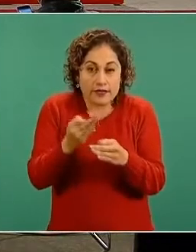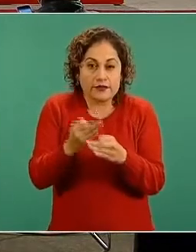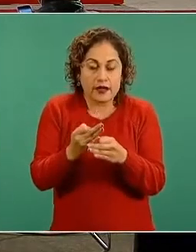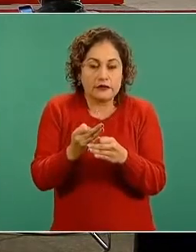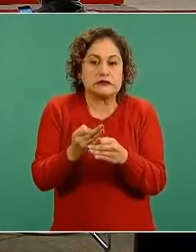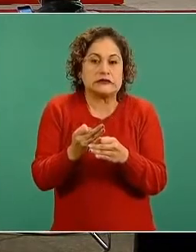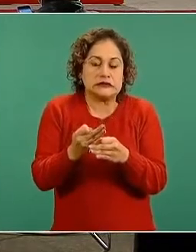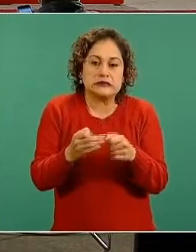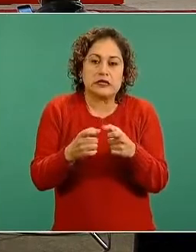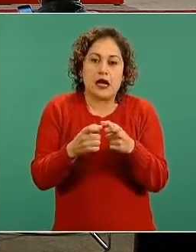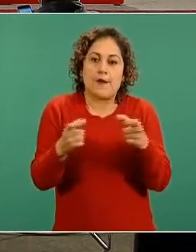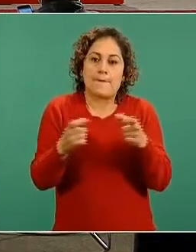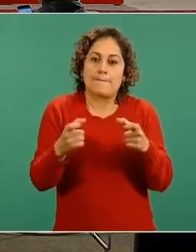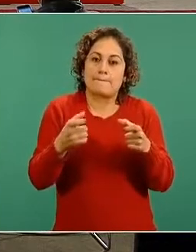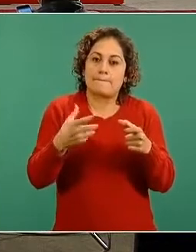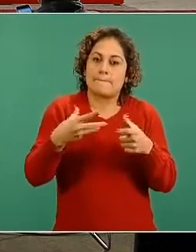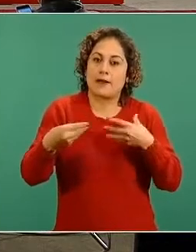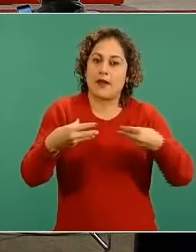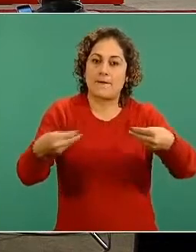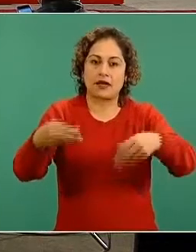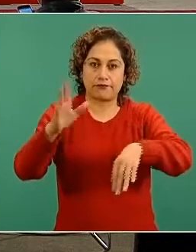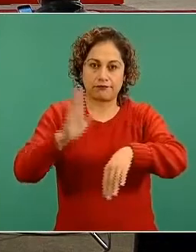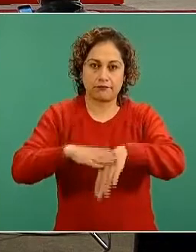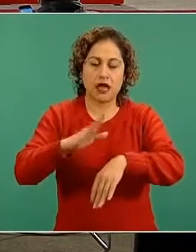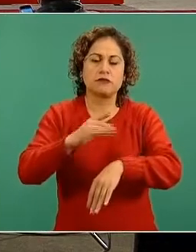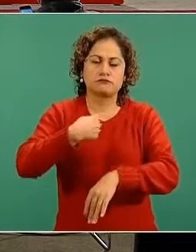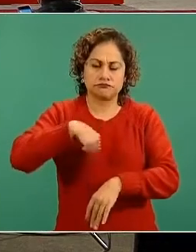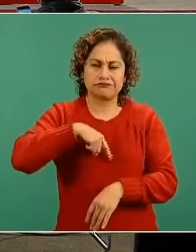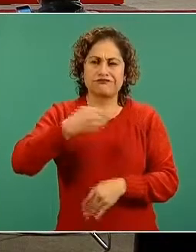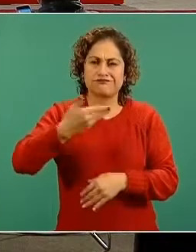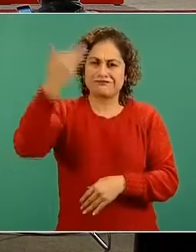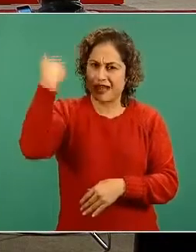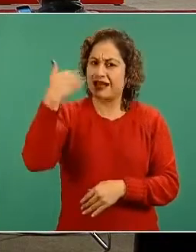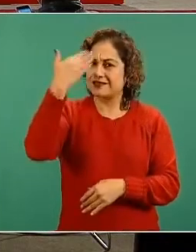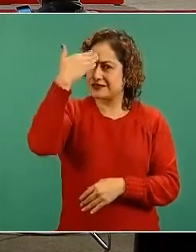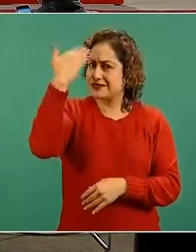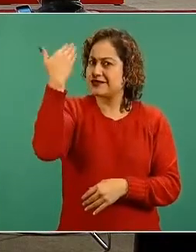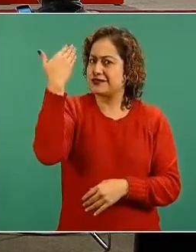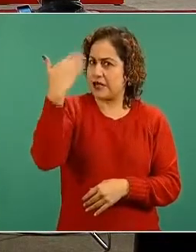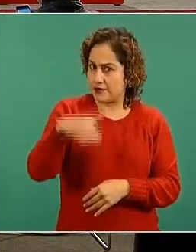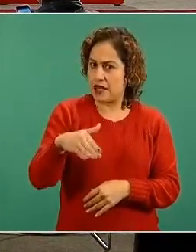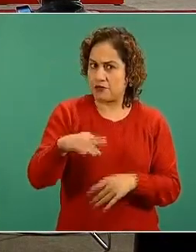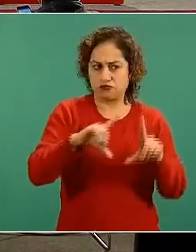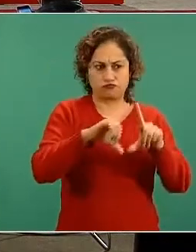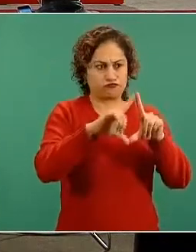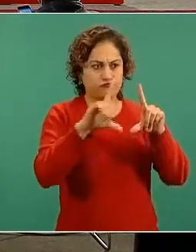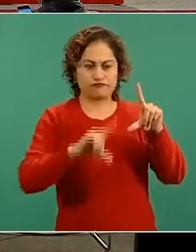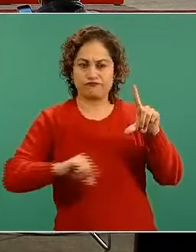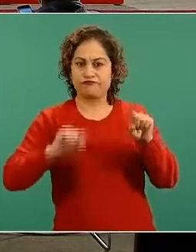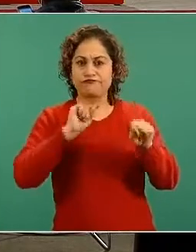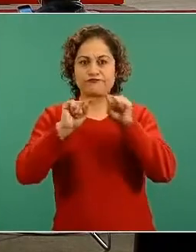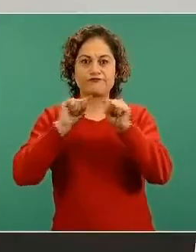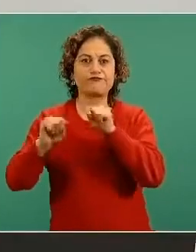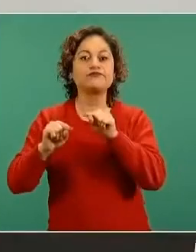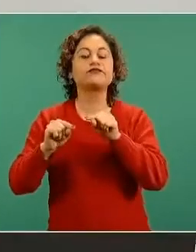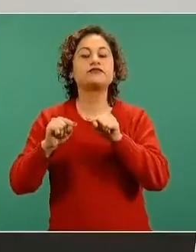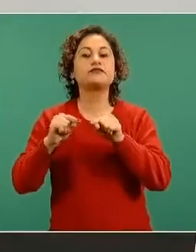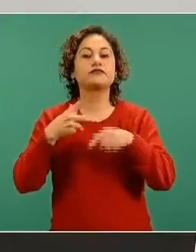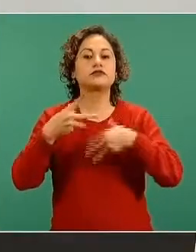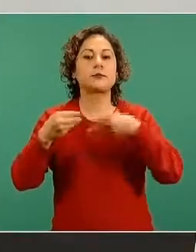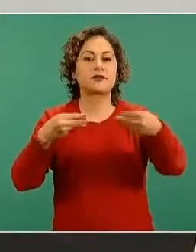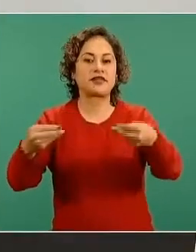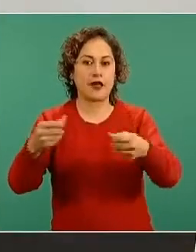a incrementar la actividad viral en general. Y evidentemente lo que estamos observando es que principalmente el